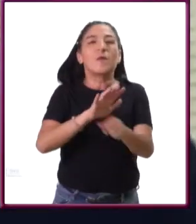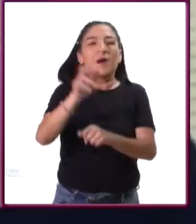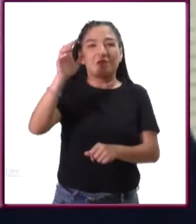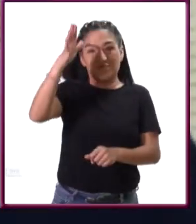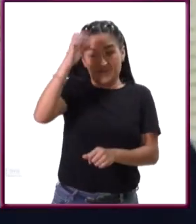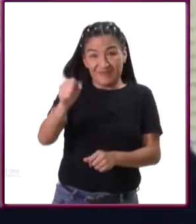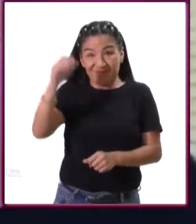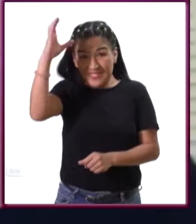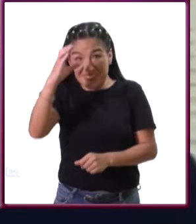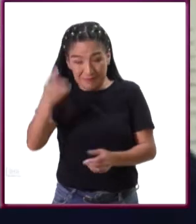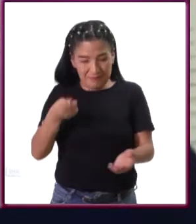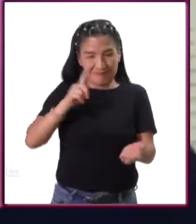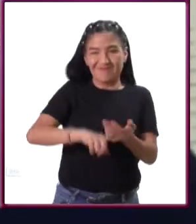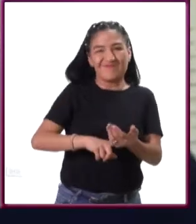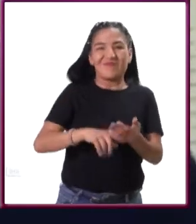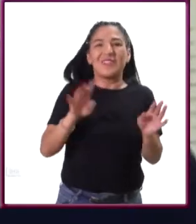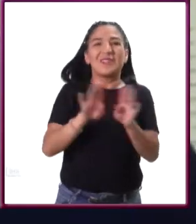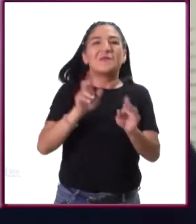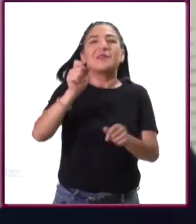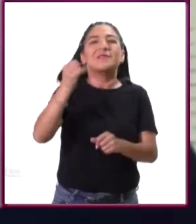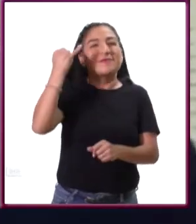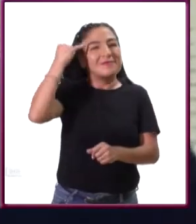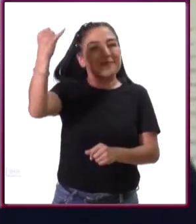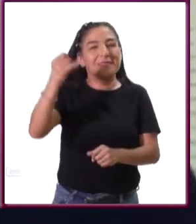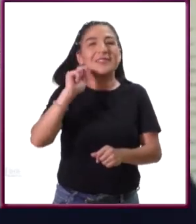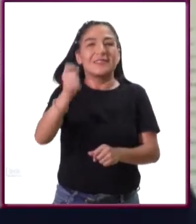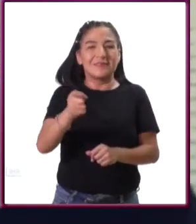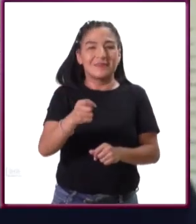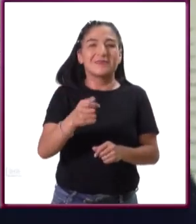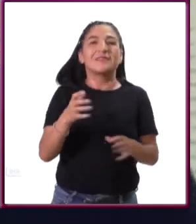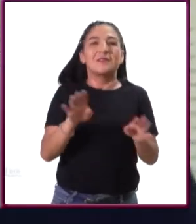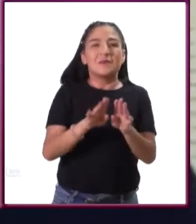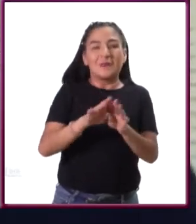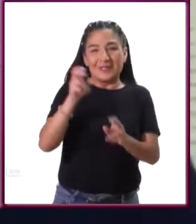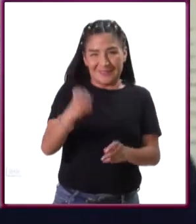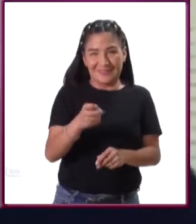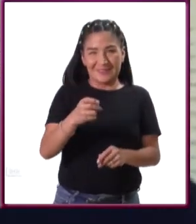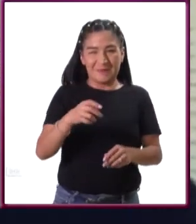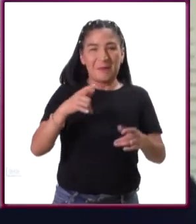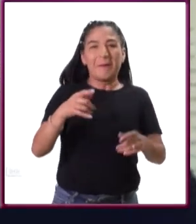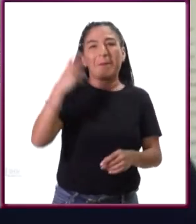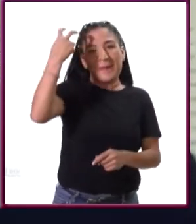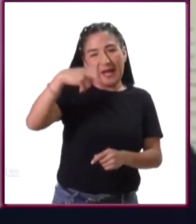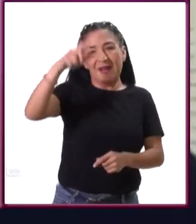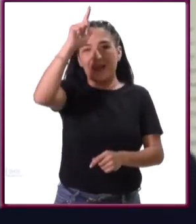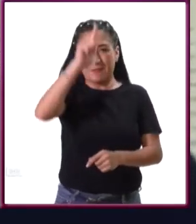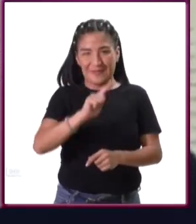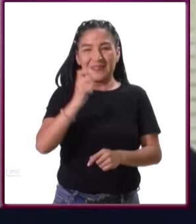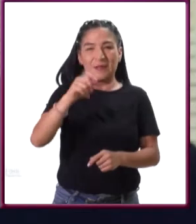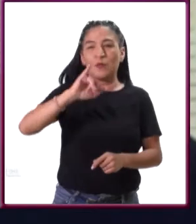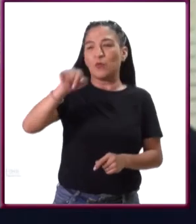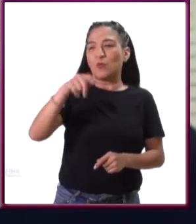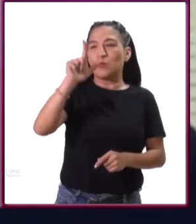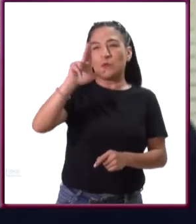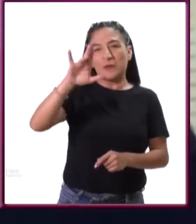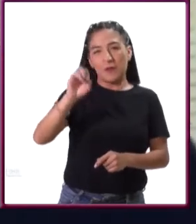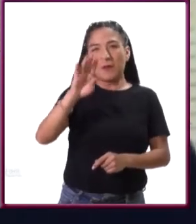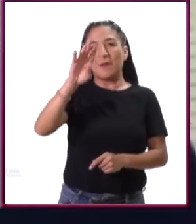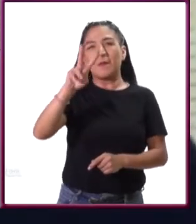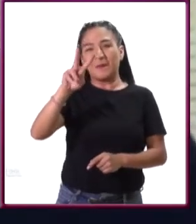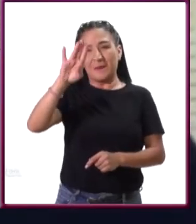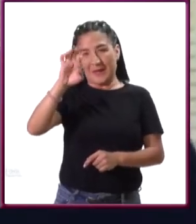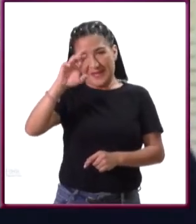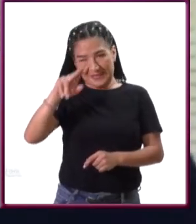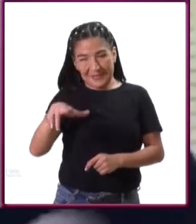nada más es la imaginación de Georges Méliès, basado un poco en la novela Viaje a la Luna de Julio Verne, pero no hay concepto científico.